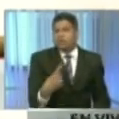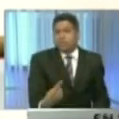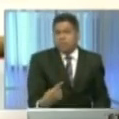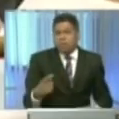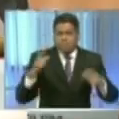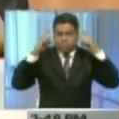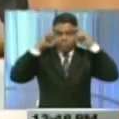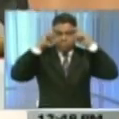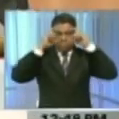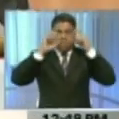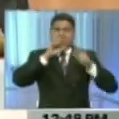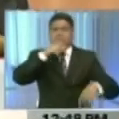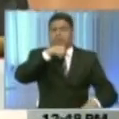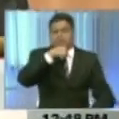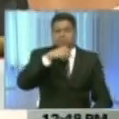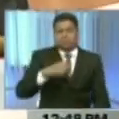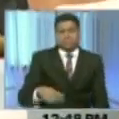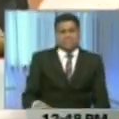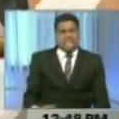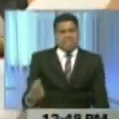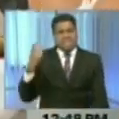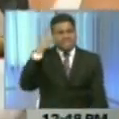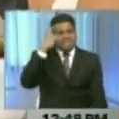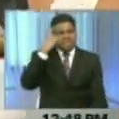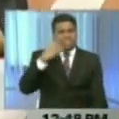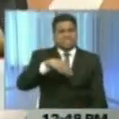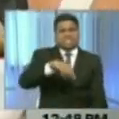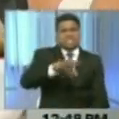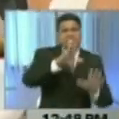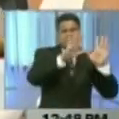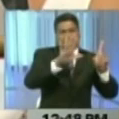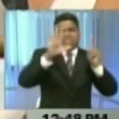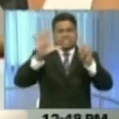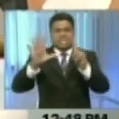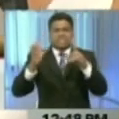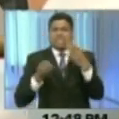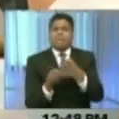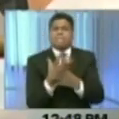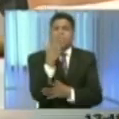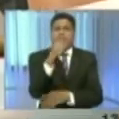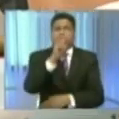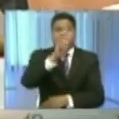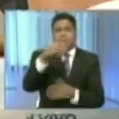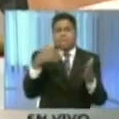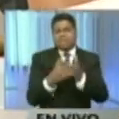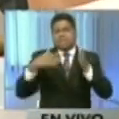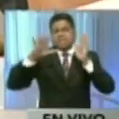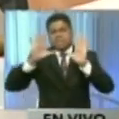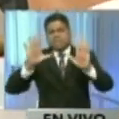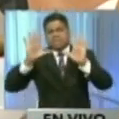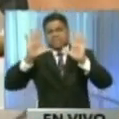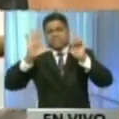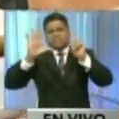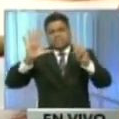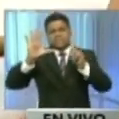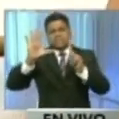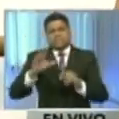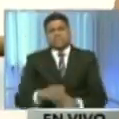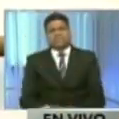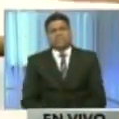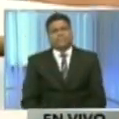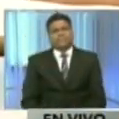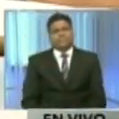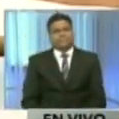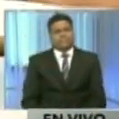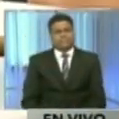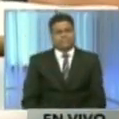Alup. En fecha 16 de mayo de 2016, cuando el señor Almagro además enloquece, como así lo